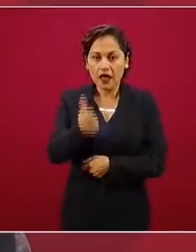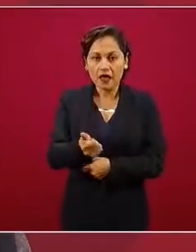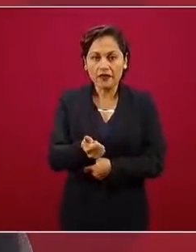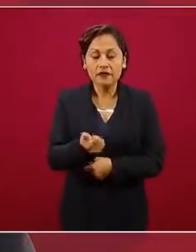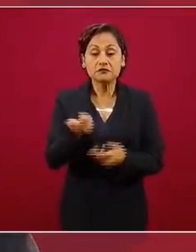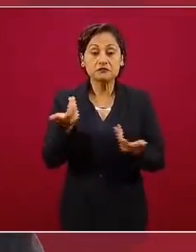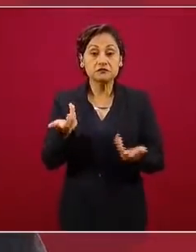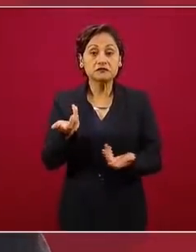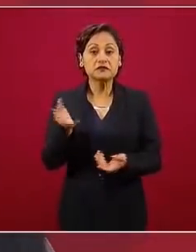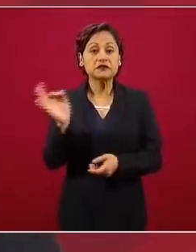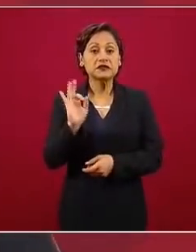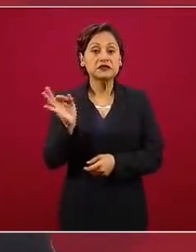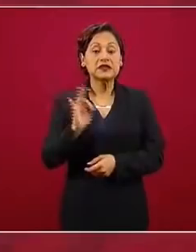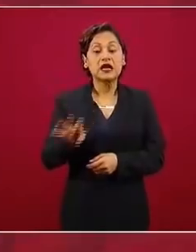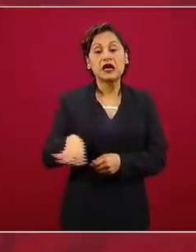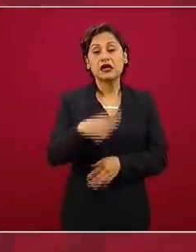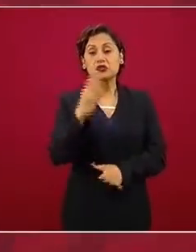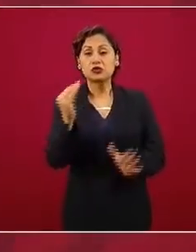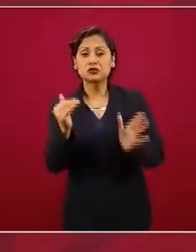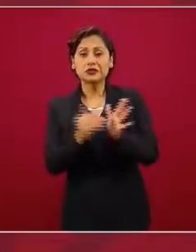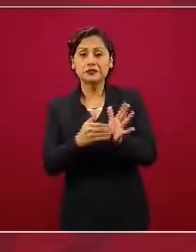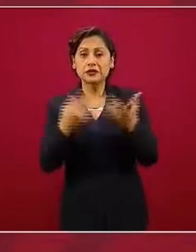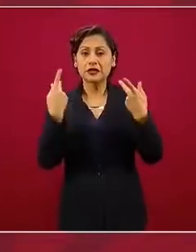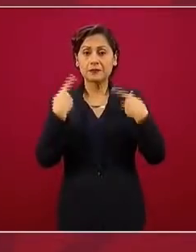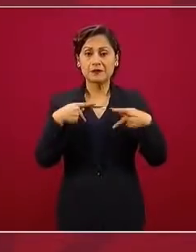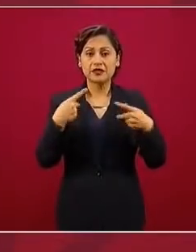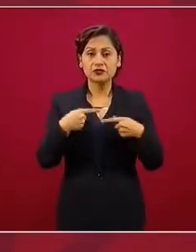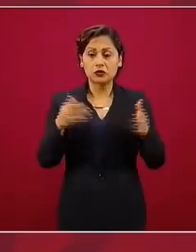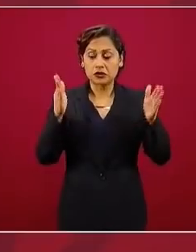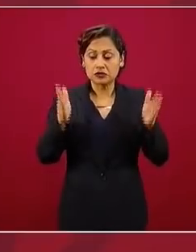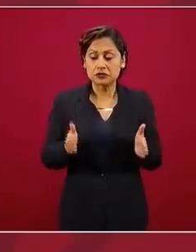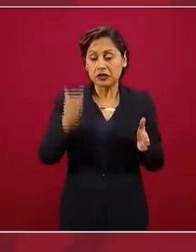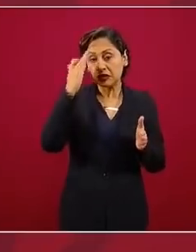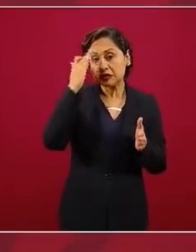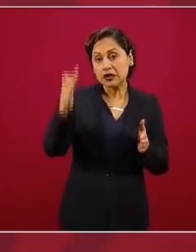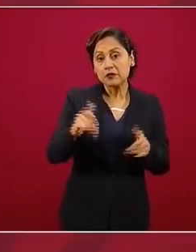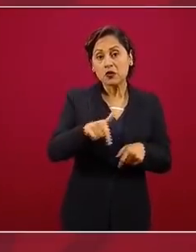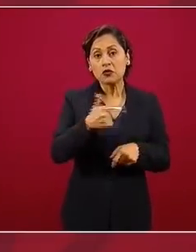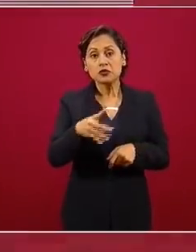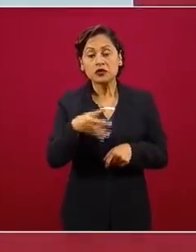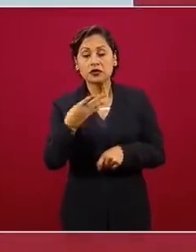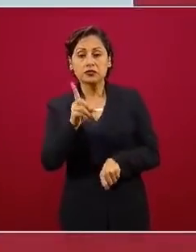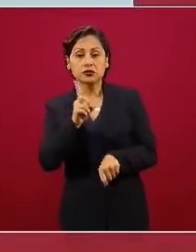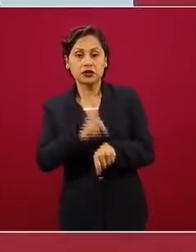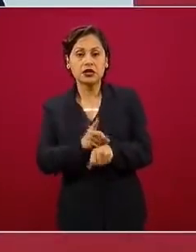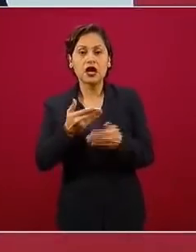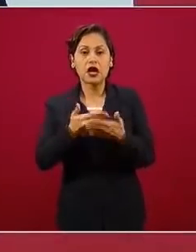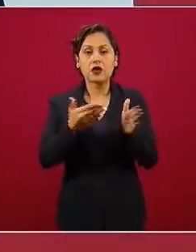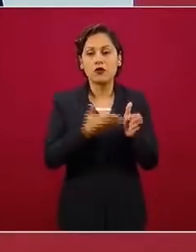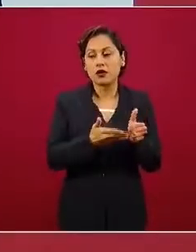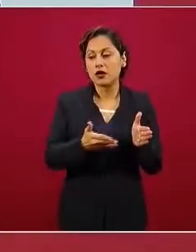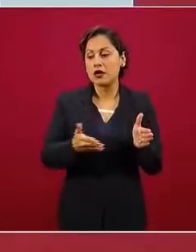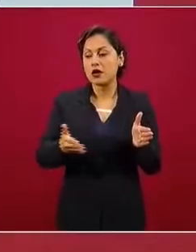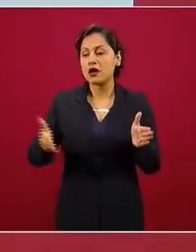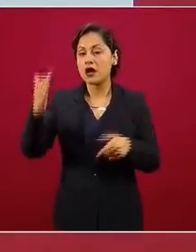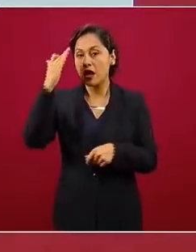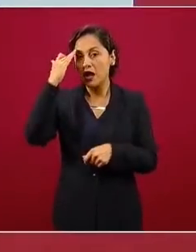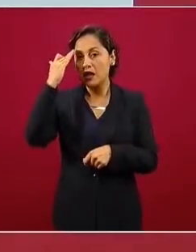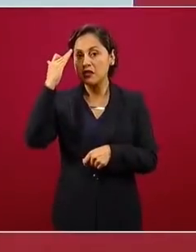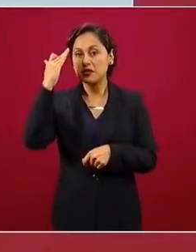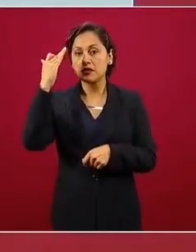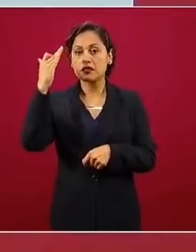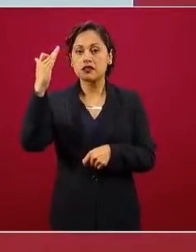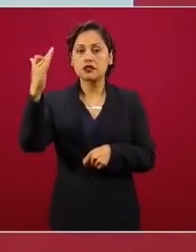en 12 o 14 días, se ha logrado diferir a lo largo de todas las semanas que han transcurrido, y en este momento